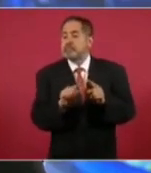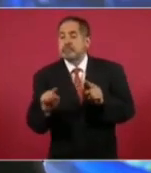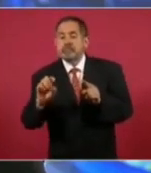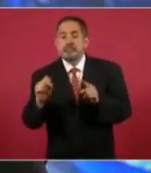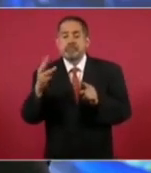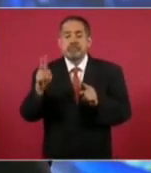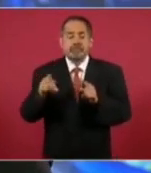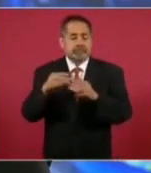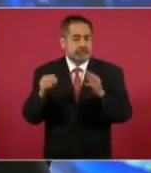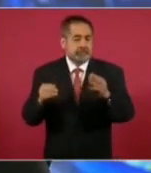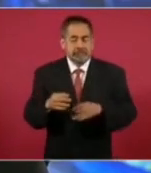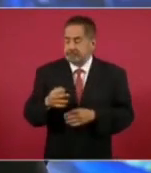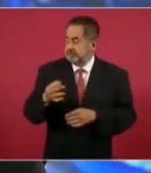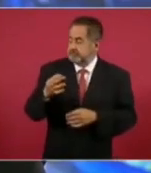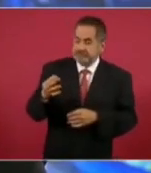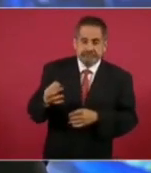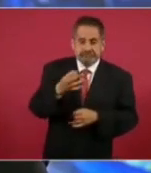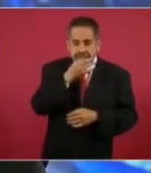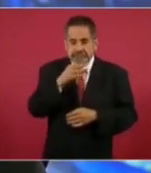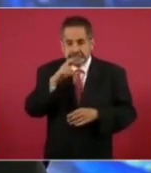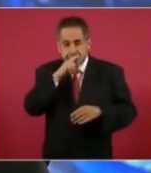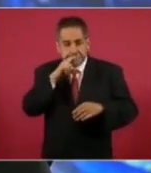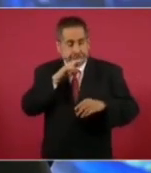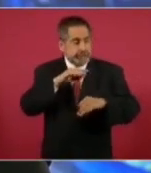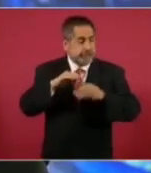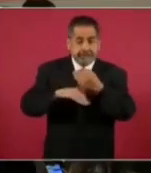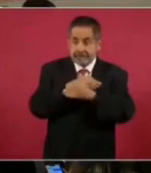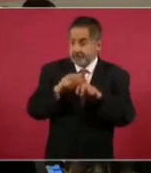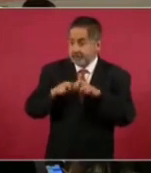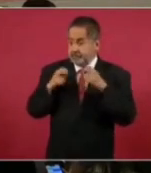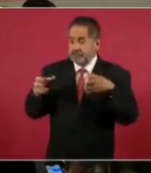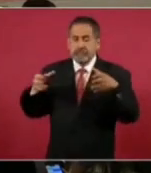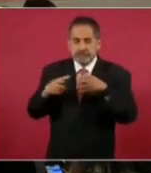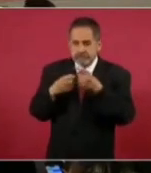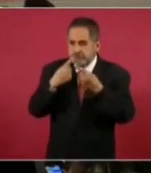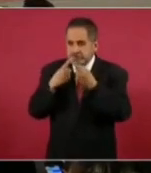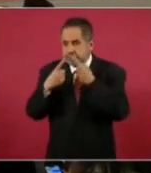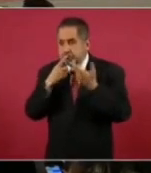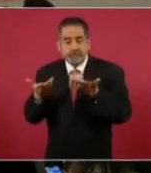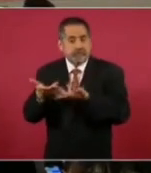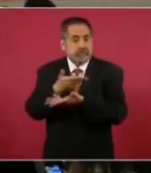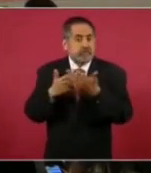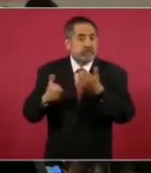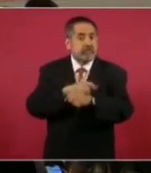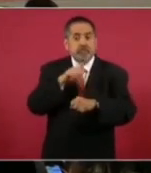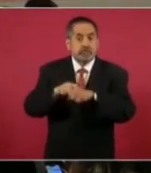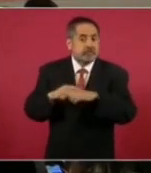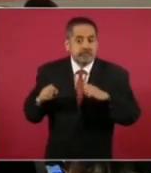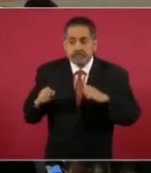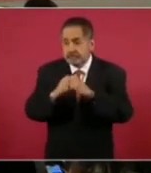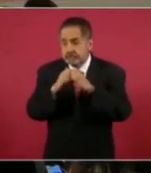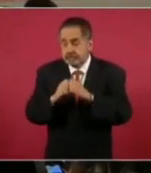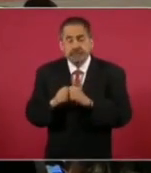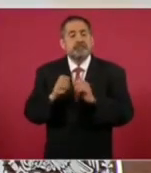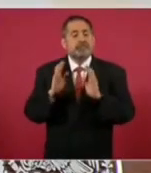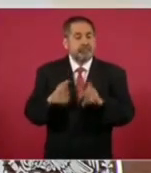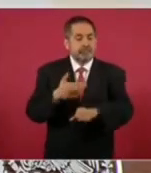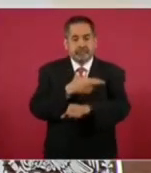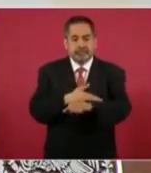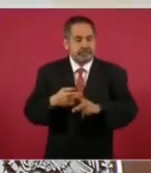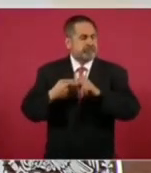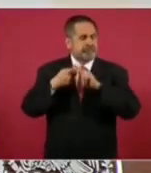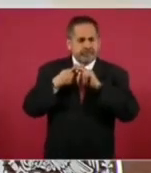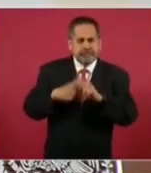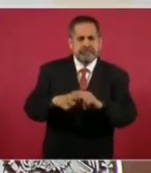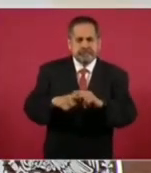manera inmediata, estando presentes todos en el Comité Nacional de Emergencias, se realizó la